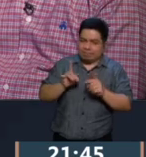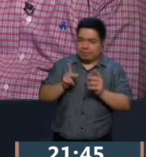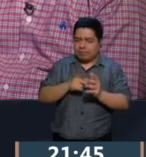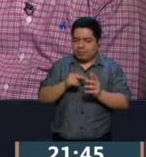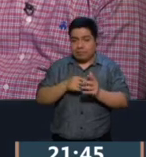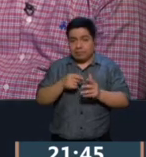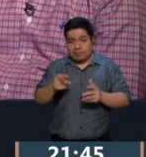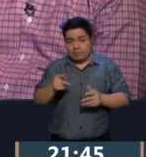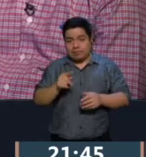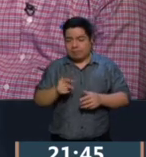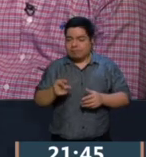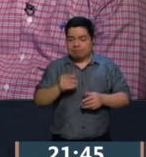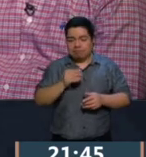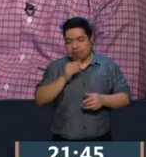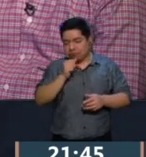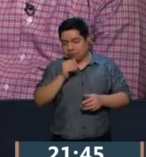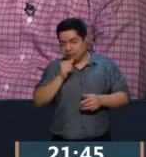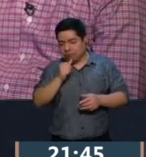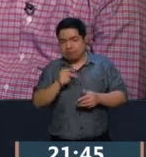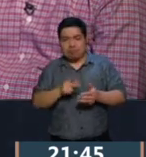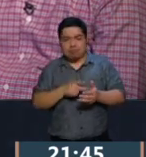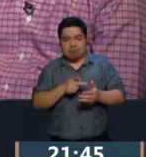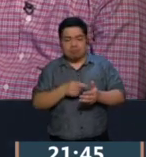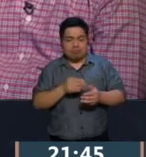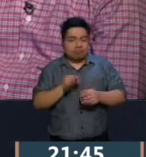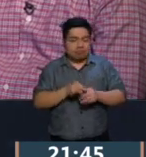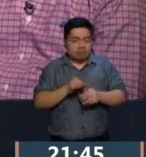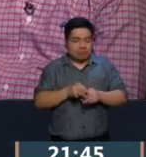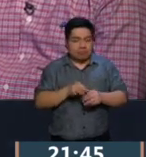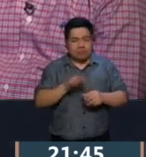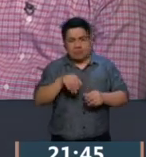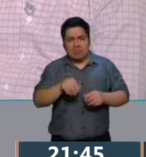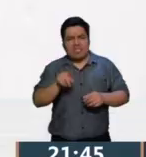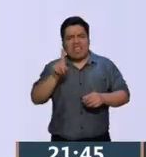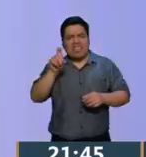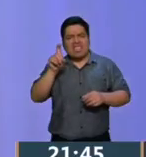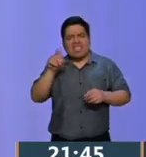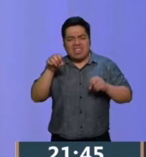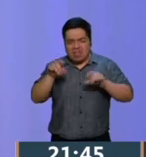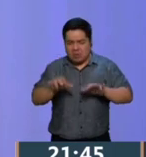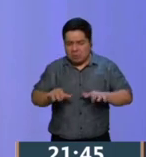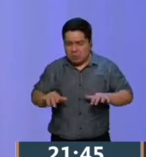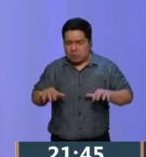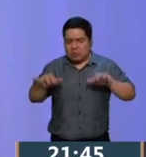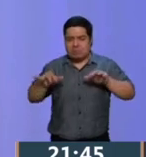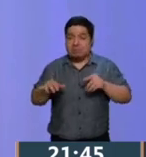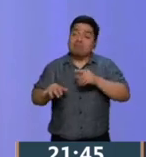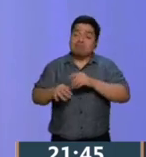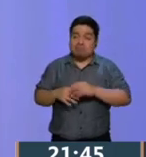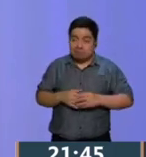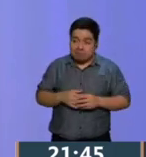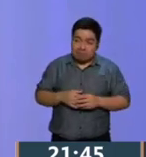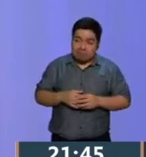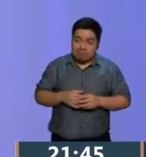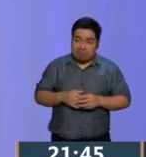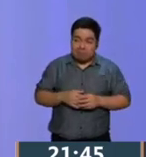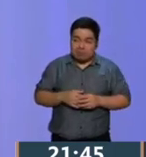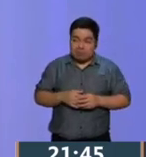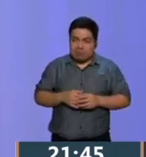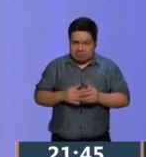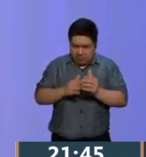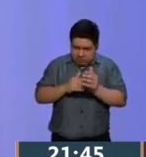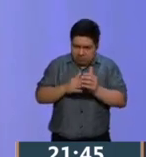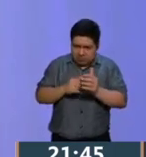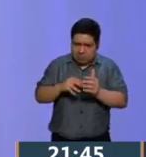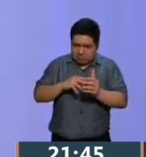esta persona no pudo reelegirse. Sobre el tema de la inundación que mencionaba Pablo. Se documentó, Pablo. Y